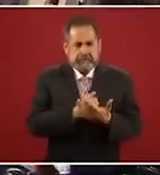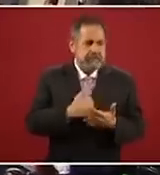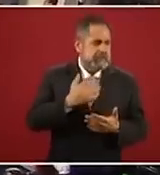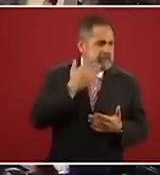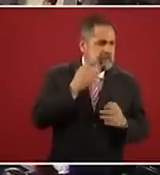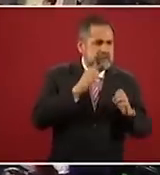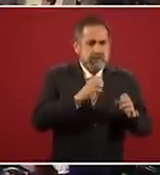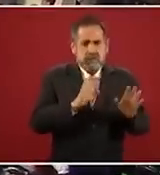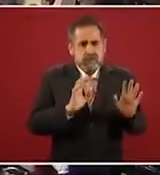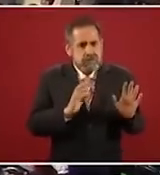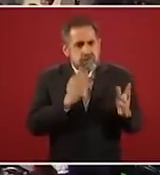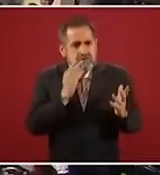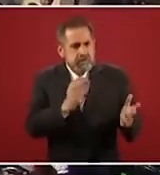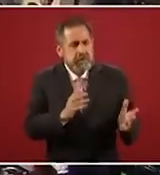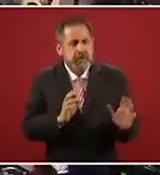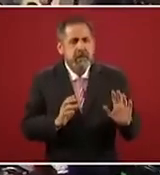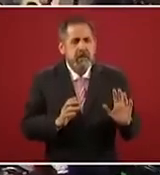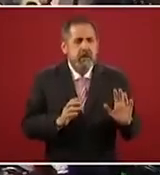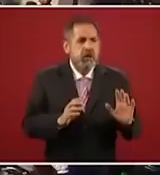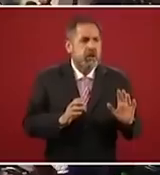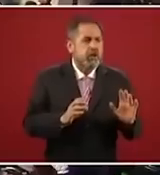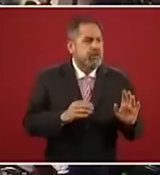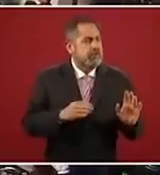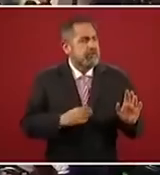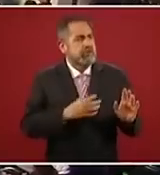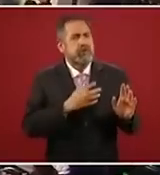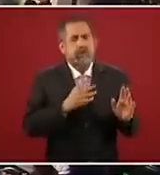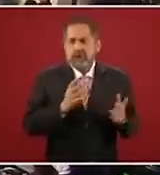de tener ese gozo,